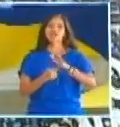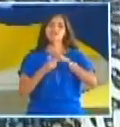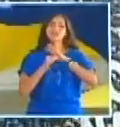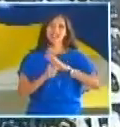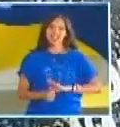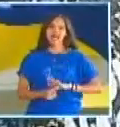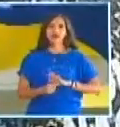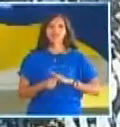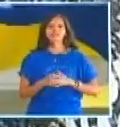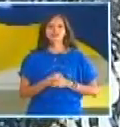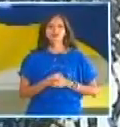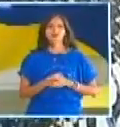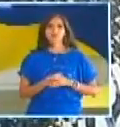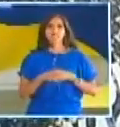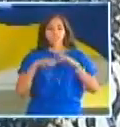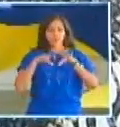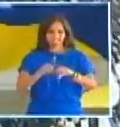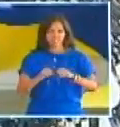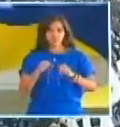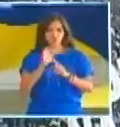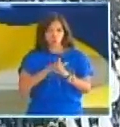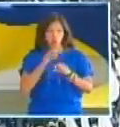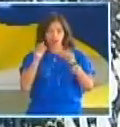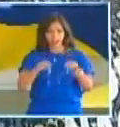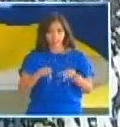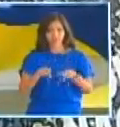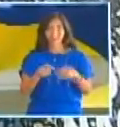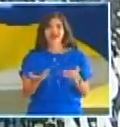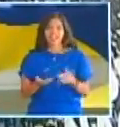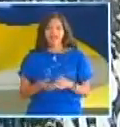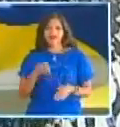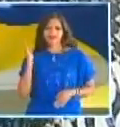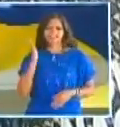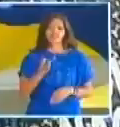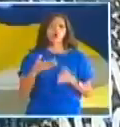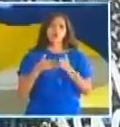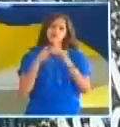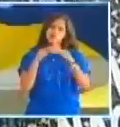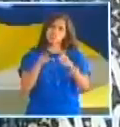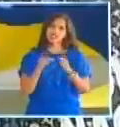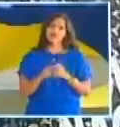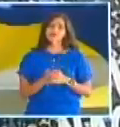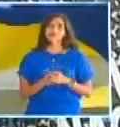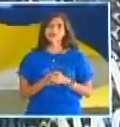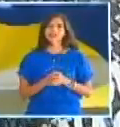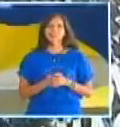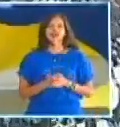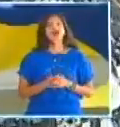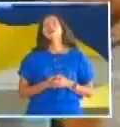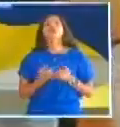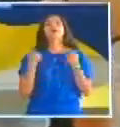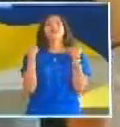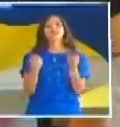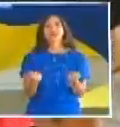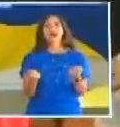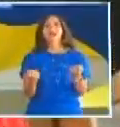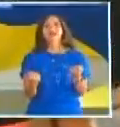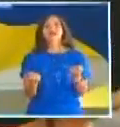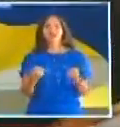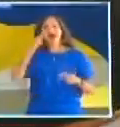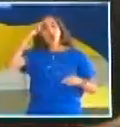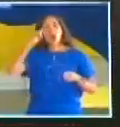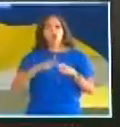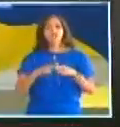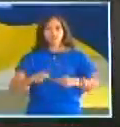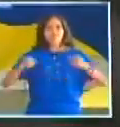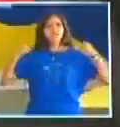del imperialismo y sus lacayos aquí es la pretendida sanción contra usted. General Patriota, tome esta espada, llévala con honor,